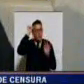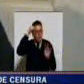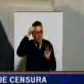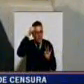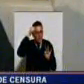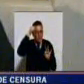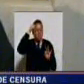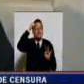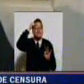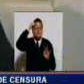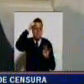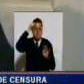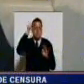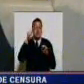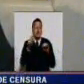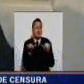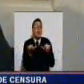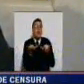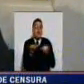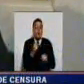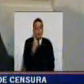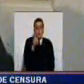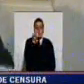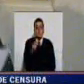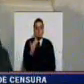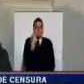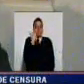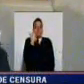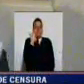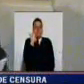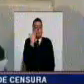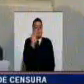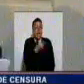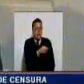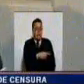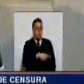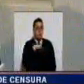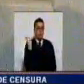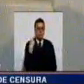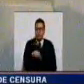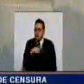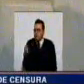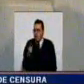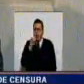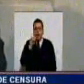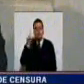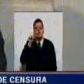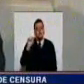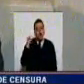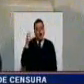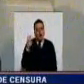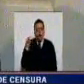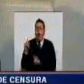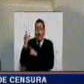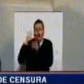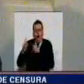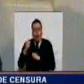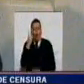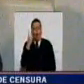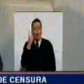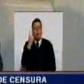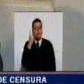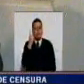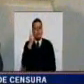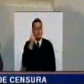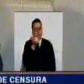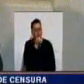Porque fue un intento de subasta de uno. Bueno, y entonces el Consejo de Estado se va a fondo sobre ese tema